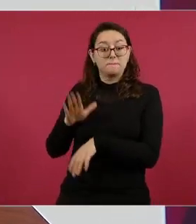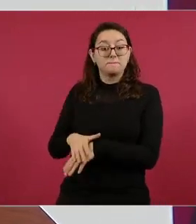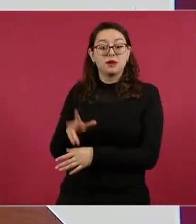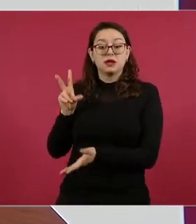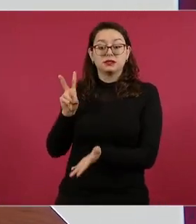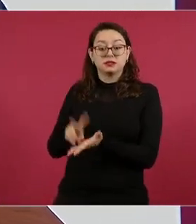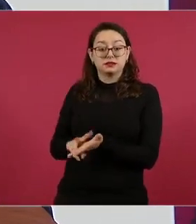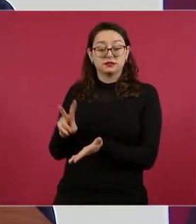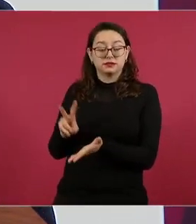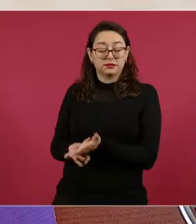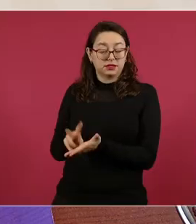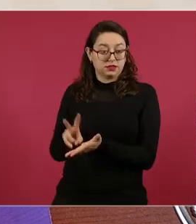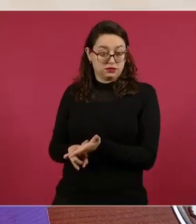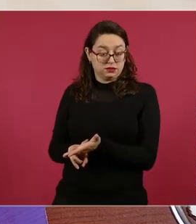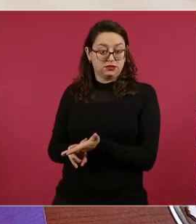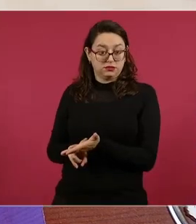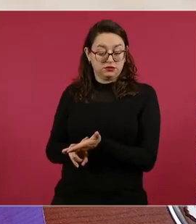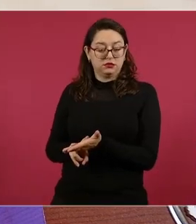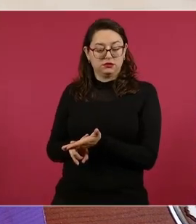al combustóleo,